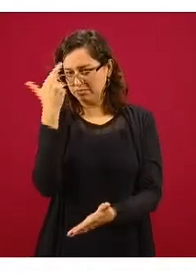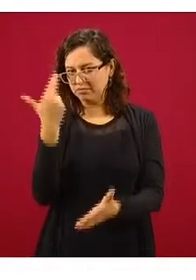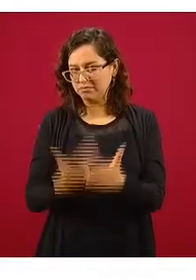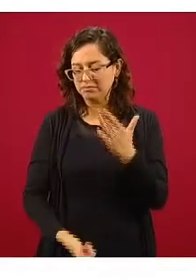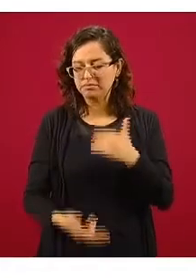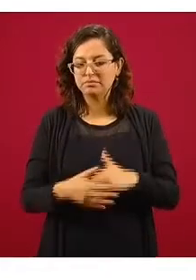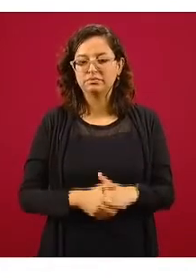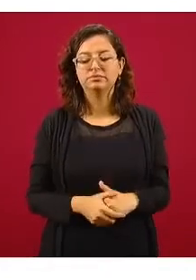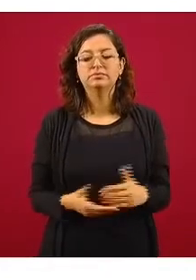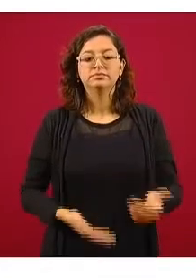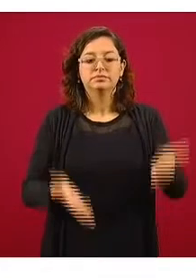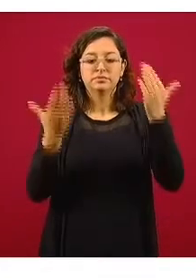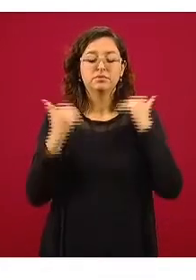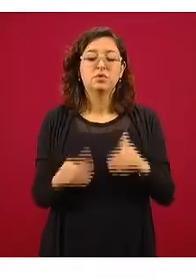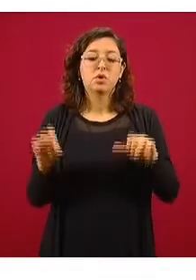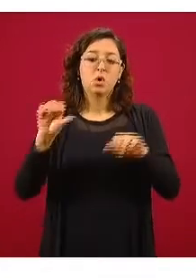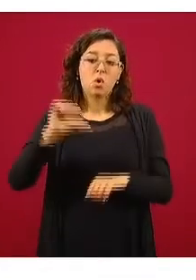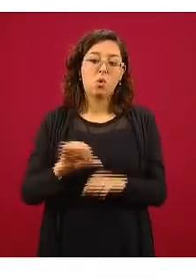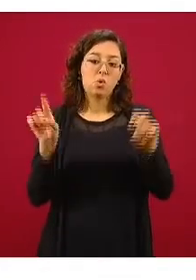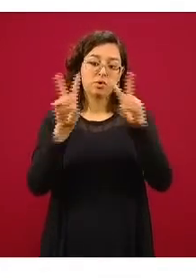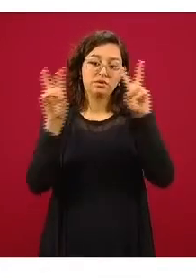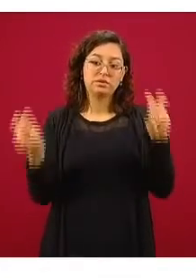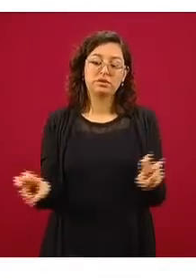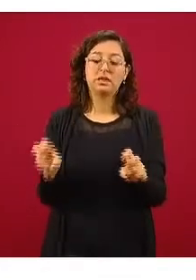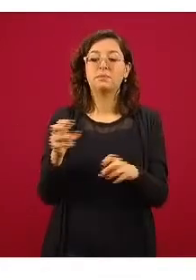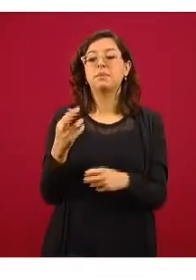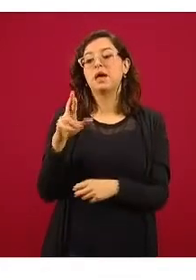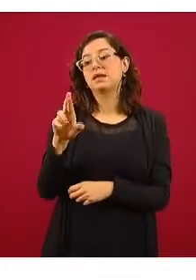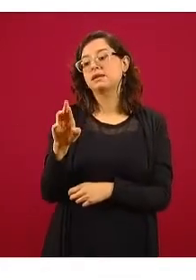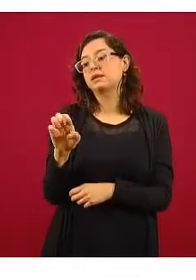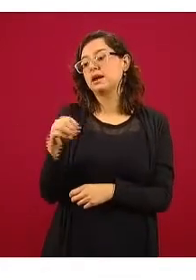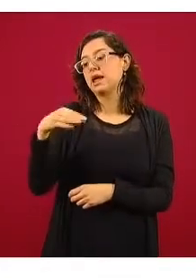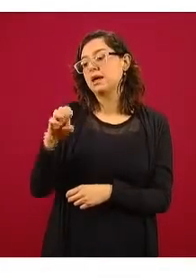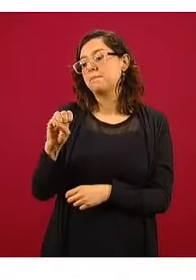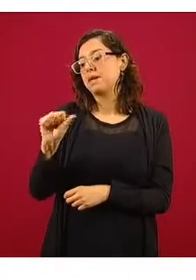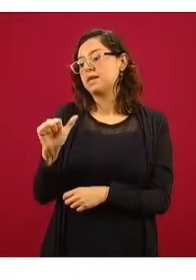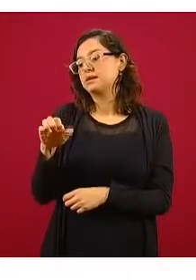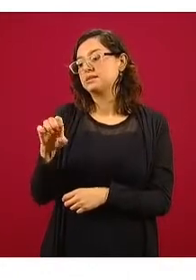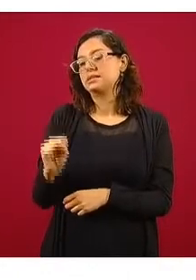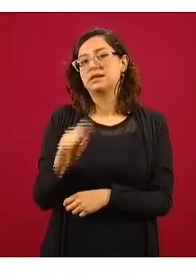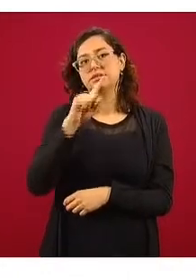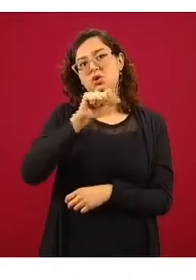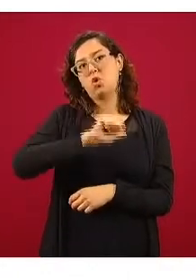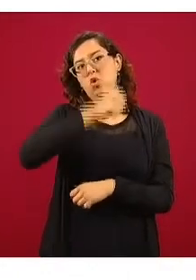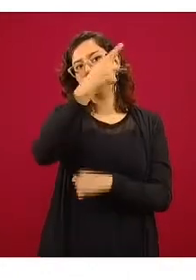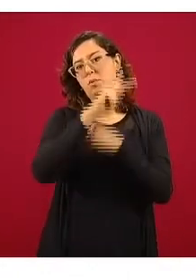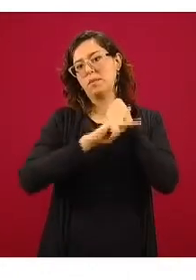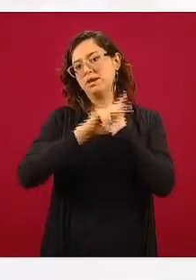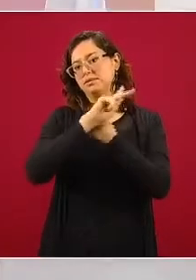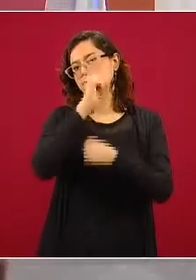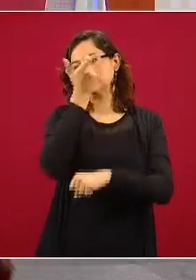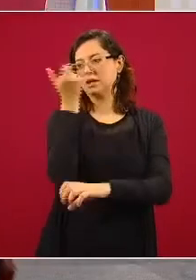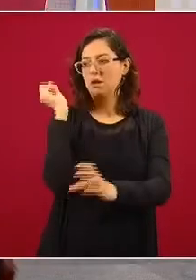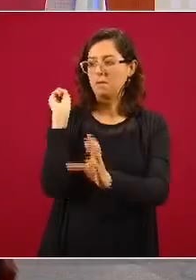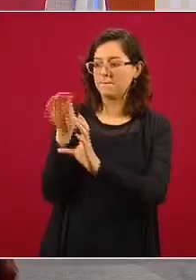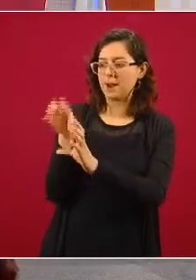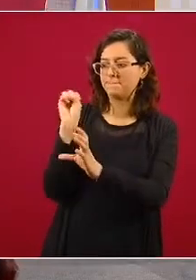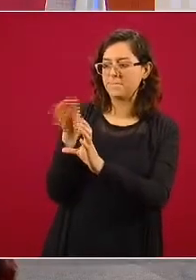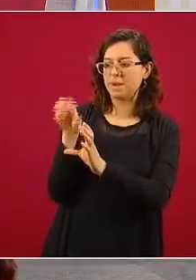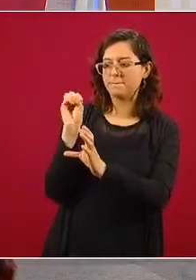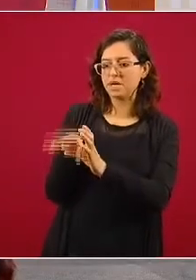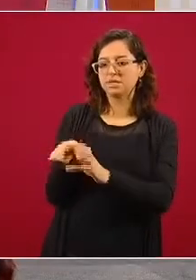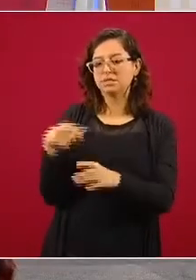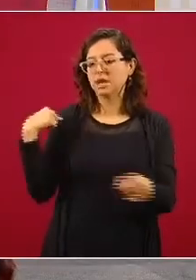Toca remesas. Vamos a ver cómo se están comportando las remesas. Son los números del mes de abril, que es lo que